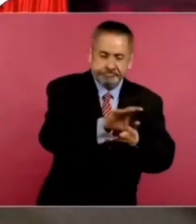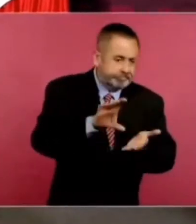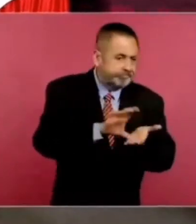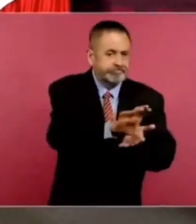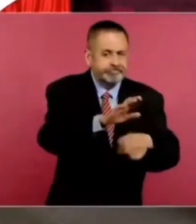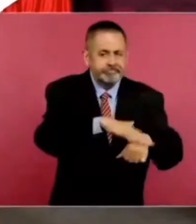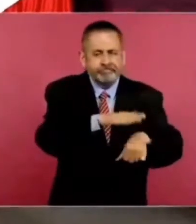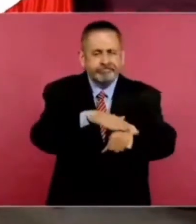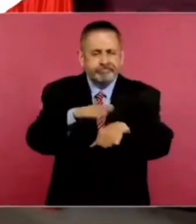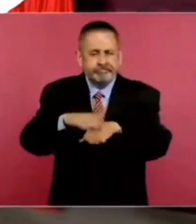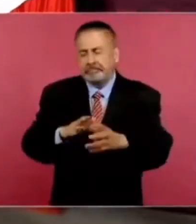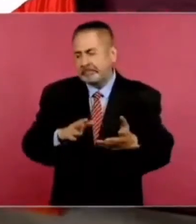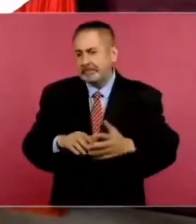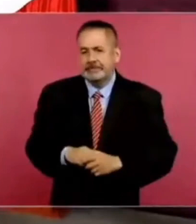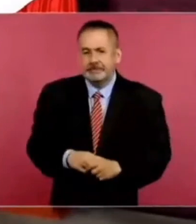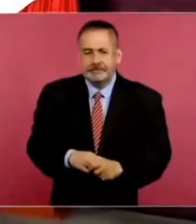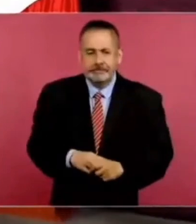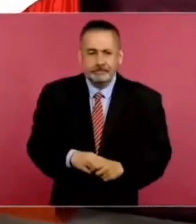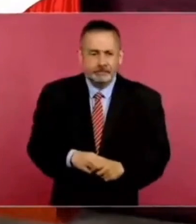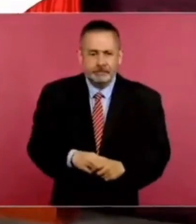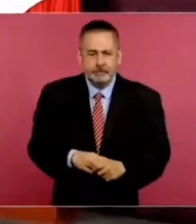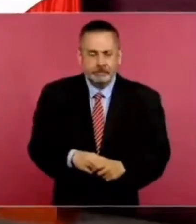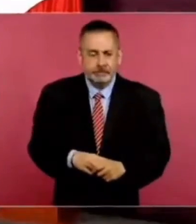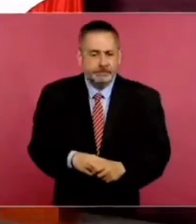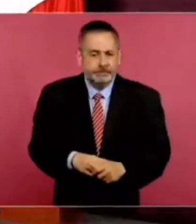Sí. Antes era